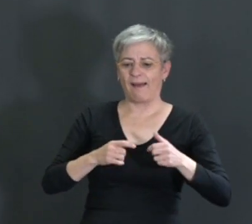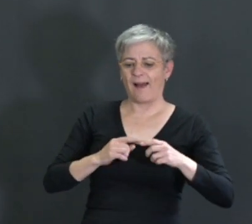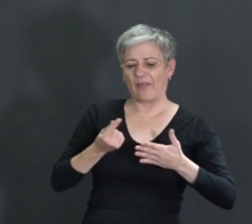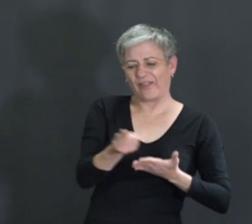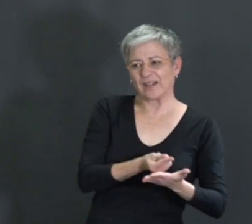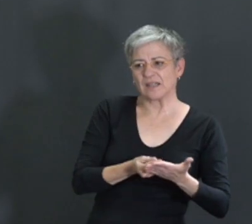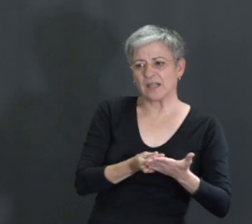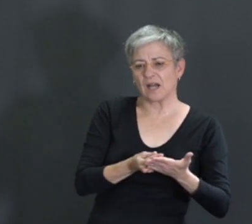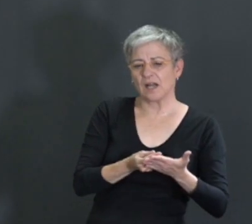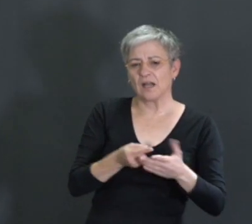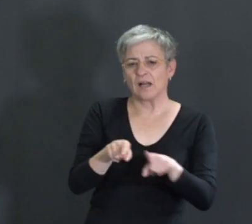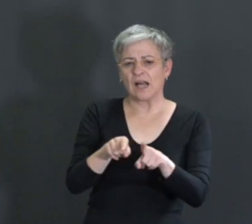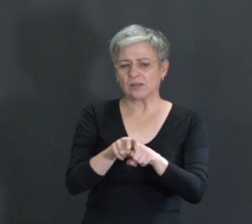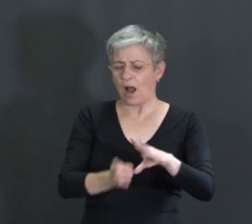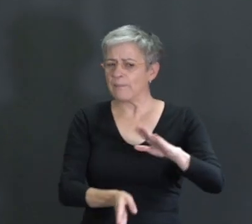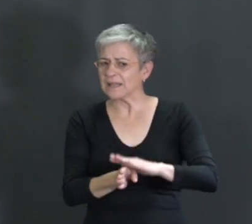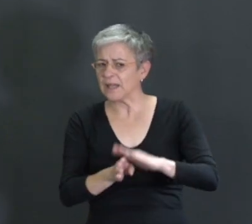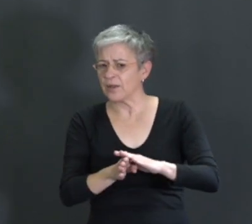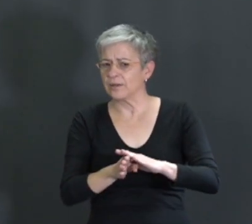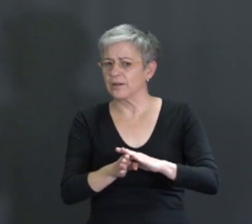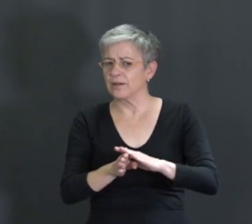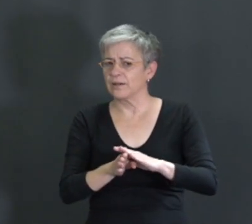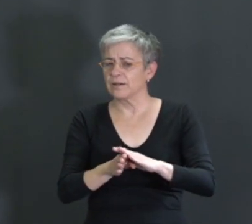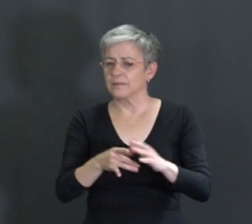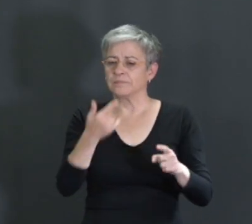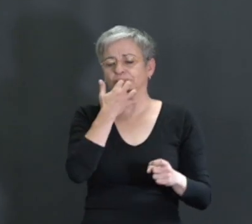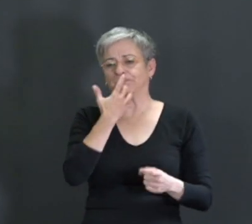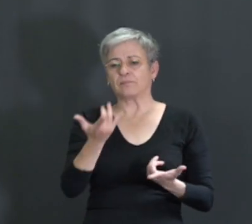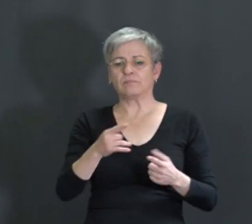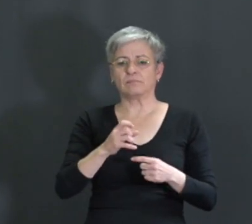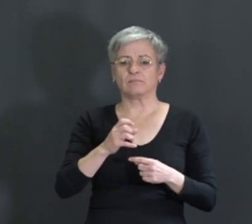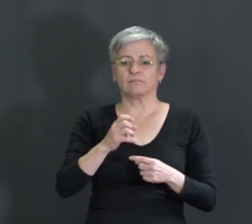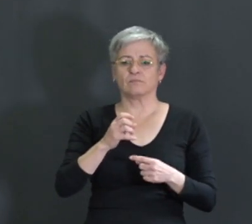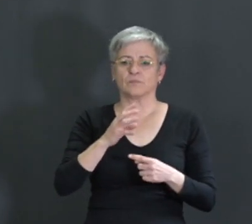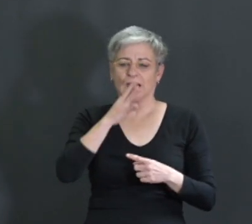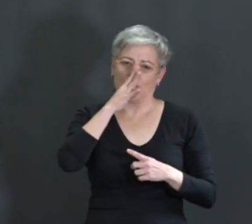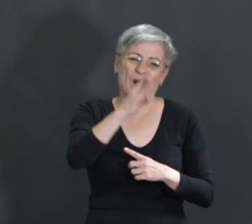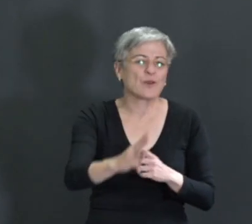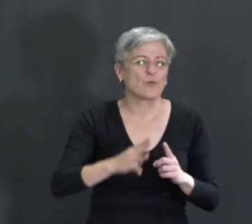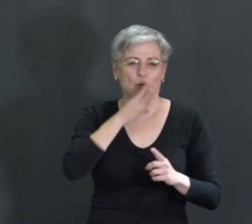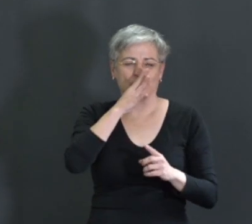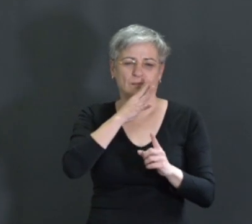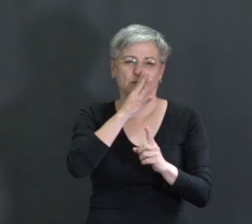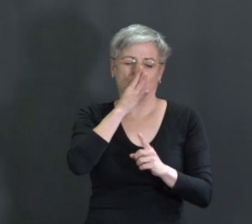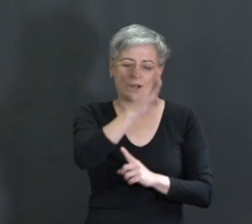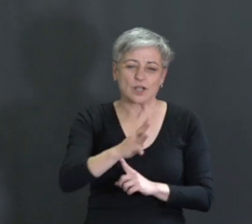¿crees que se ha mantenido para cuando se ha elegido esa nueva ciudad cada 4 años,